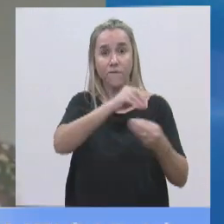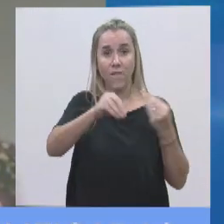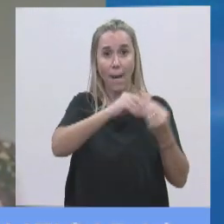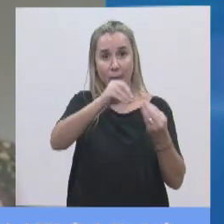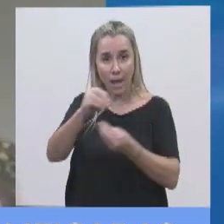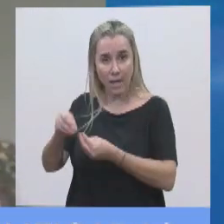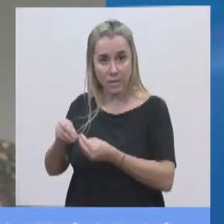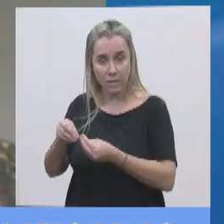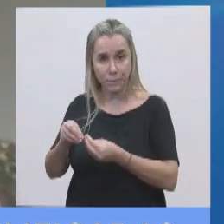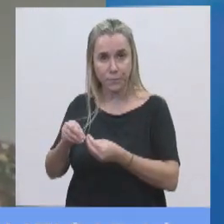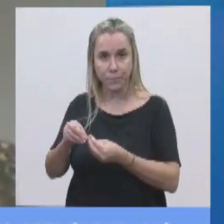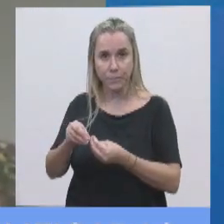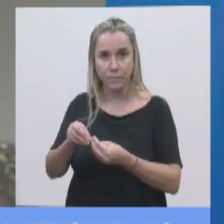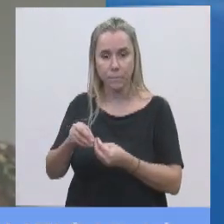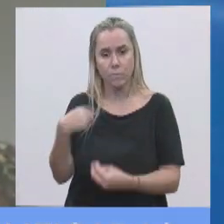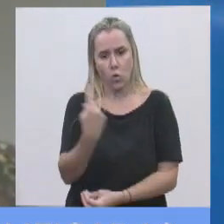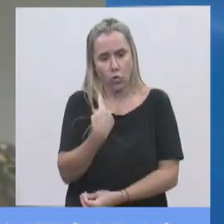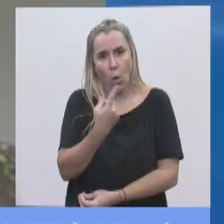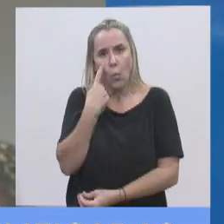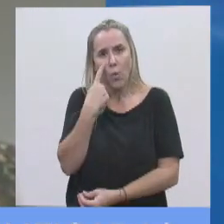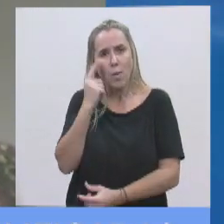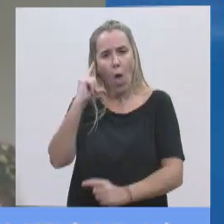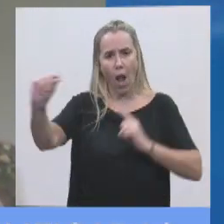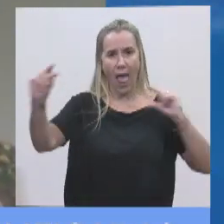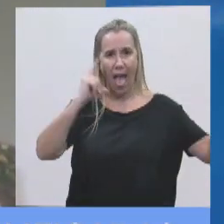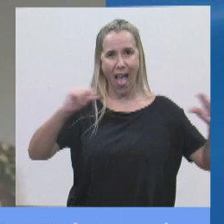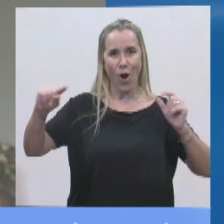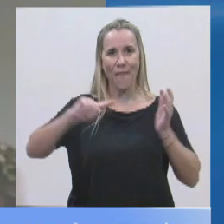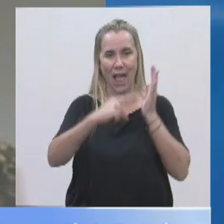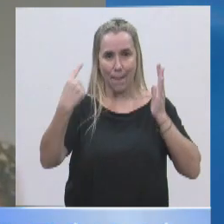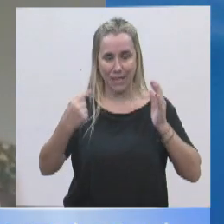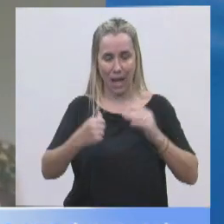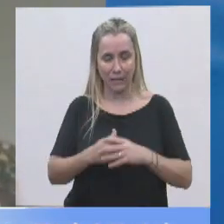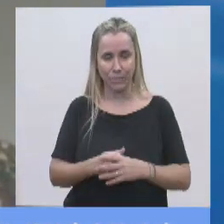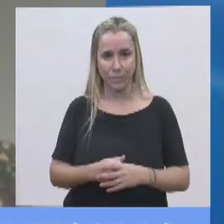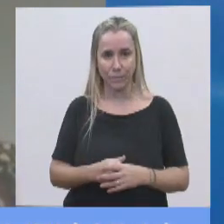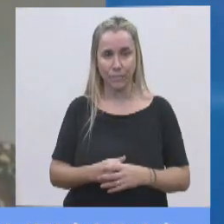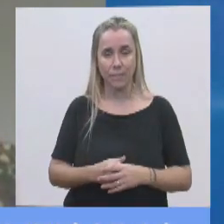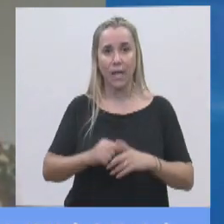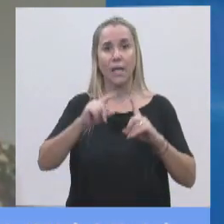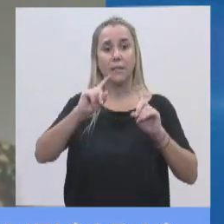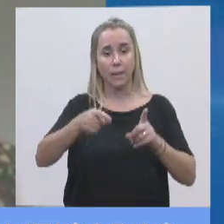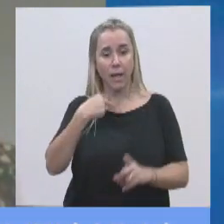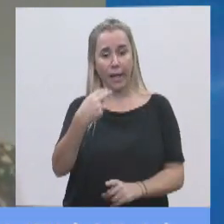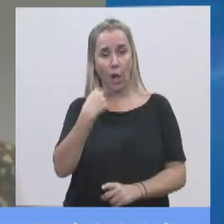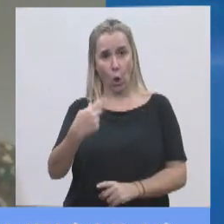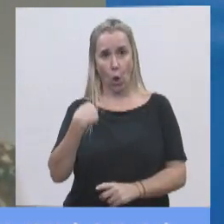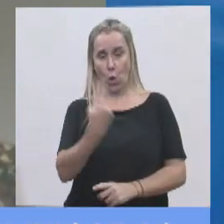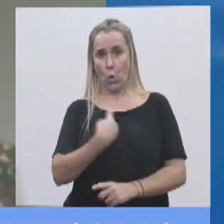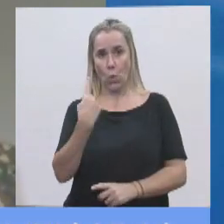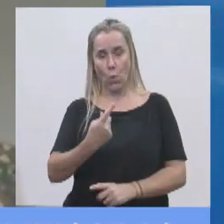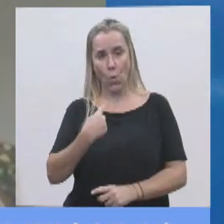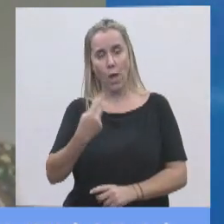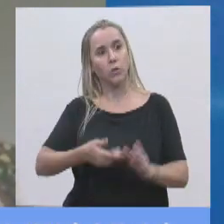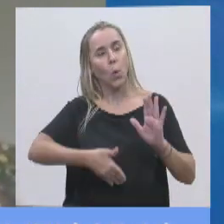familias que vivimos muy lejos de los grandes centros urbanos y de que nuestros hijos se tienen que